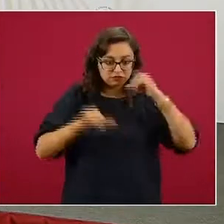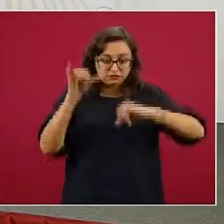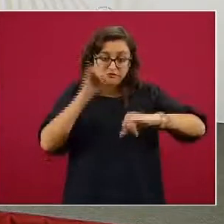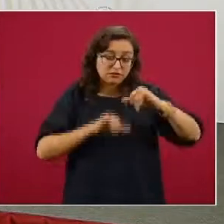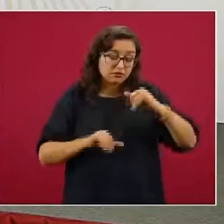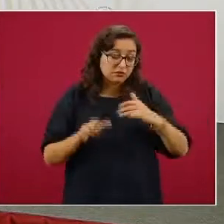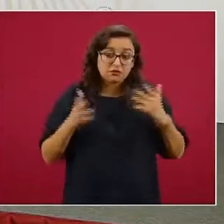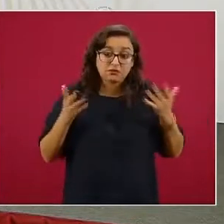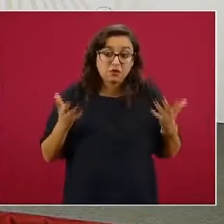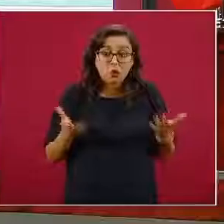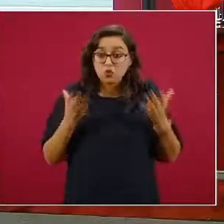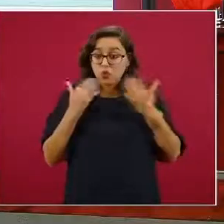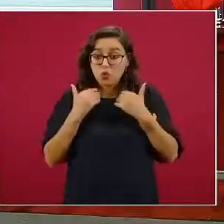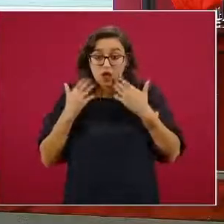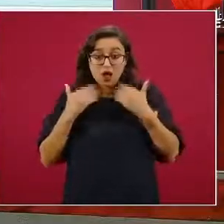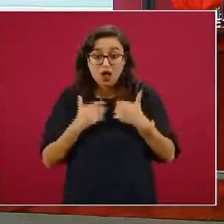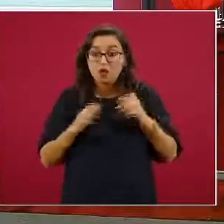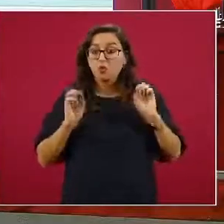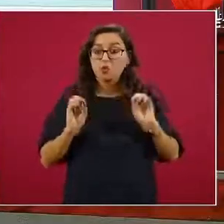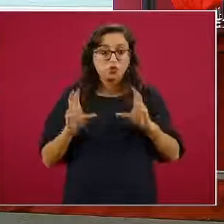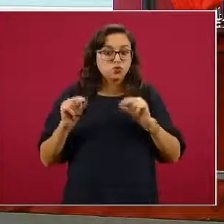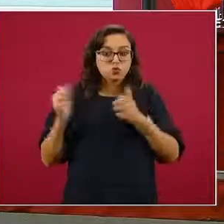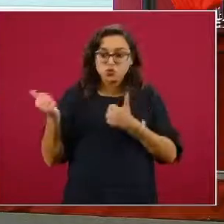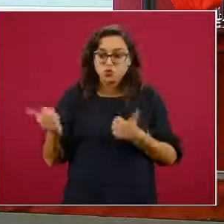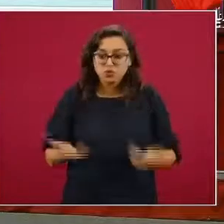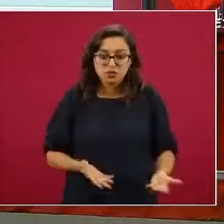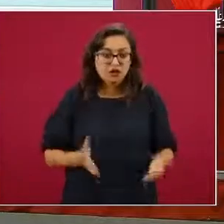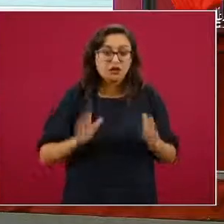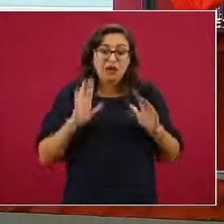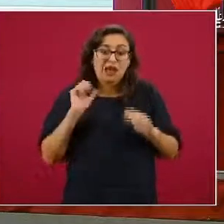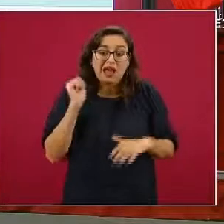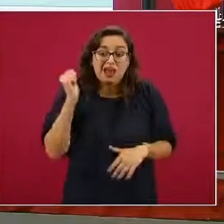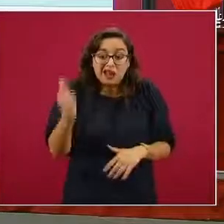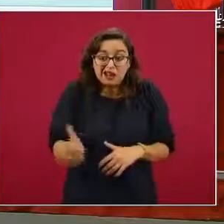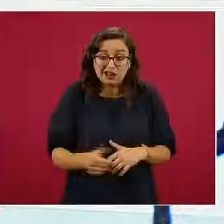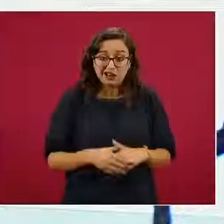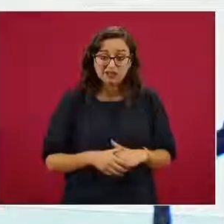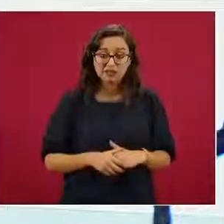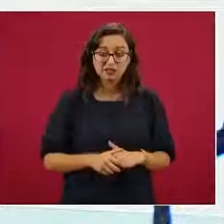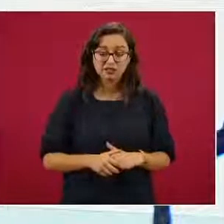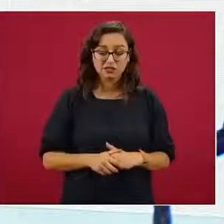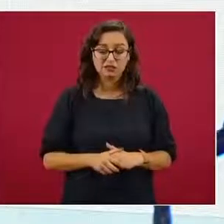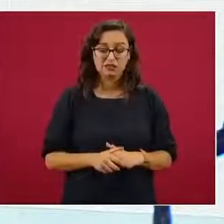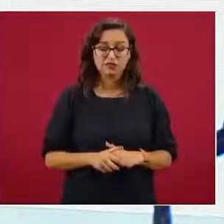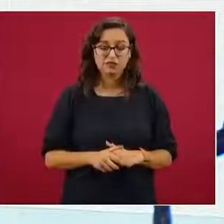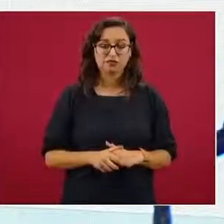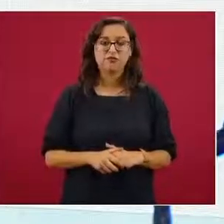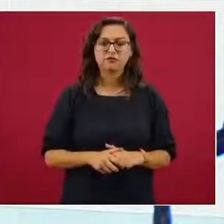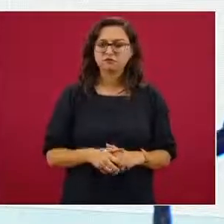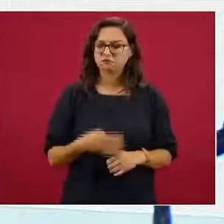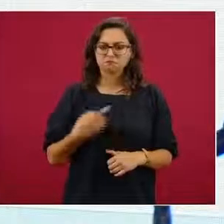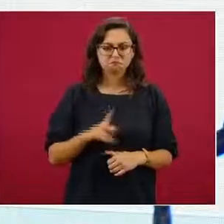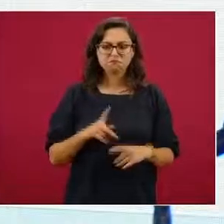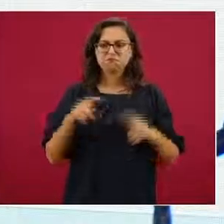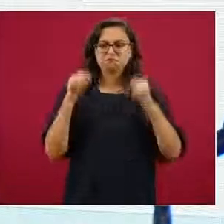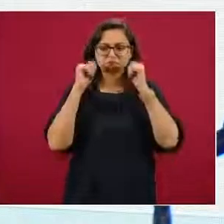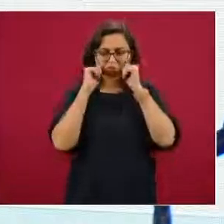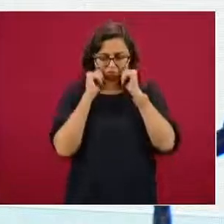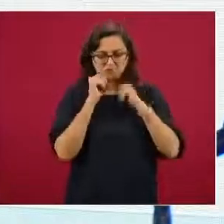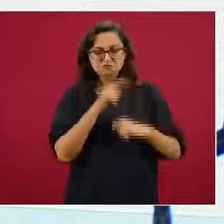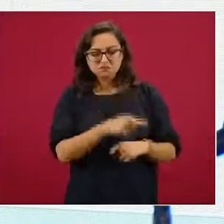no había muestra, o no llegó la muestra al laboratorio. Y aquí están de todos modos, porque